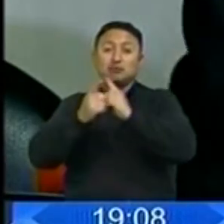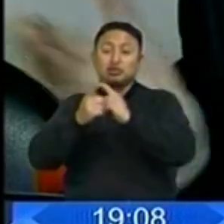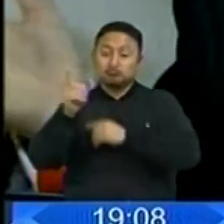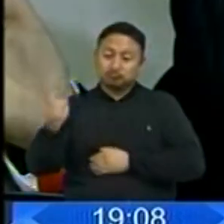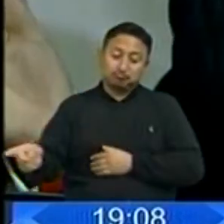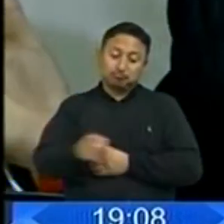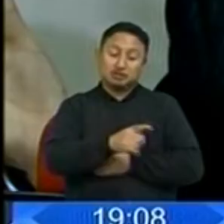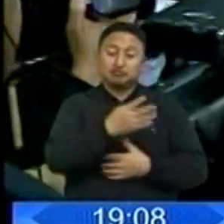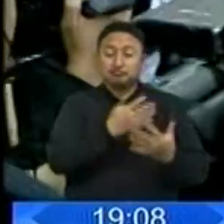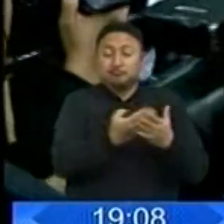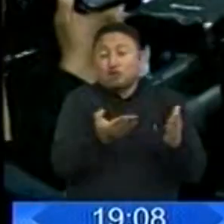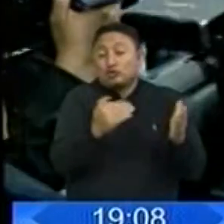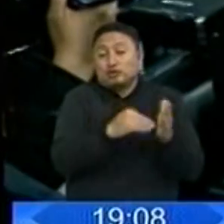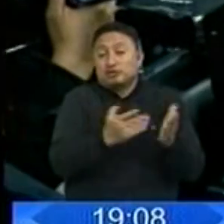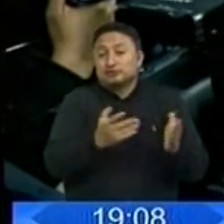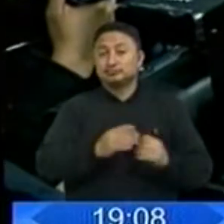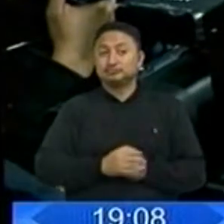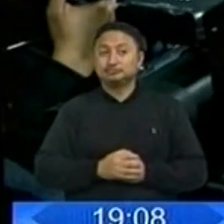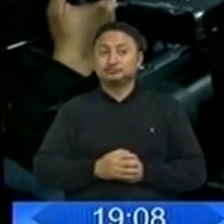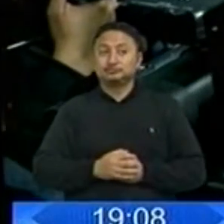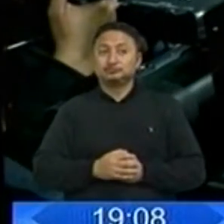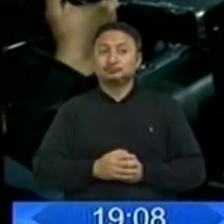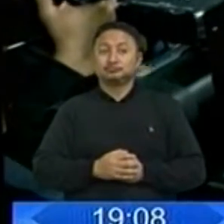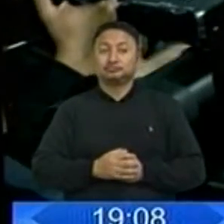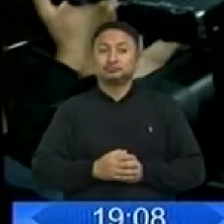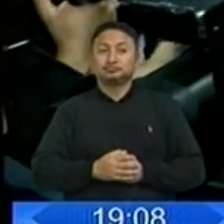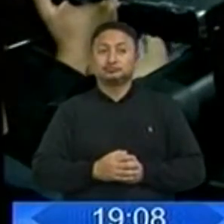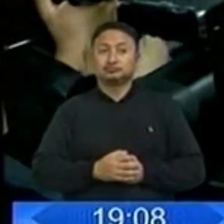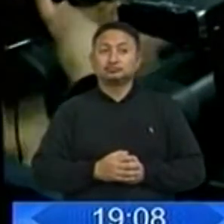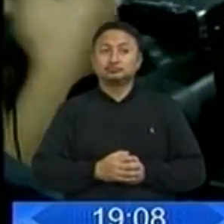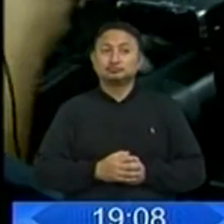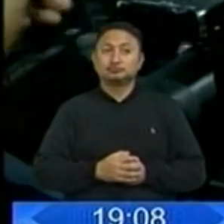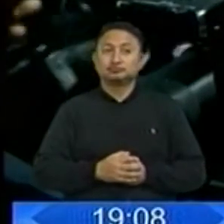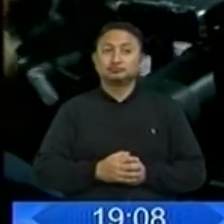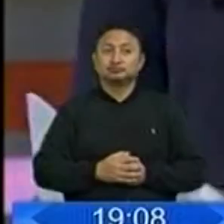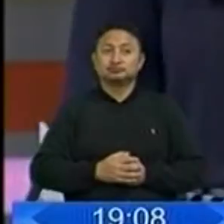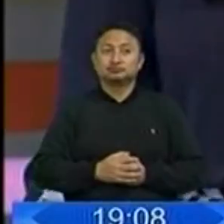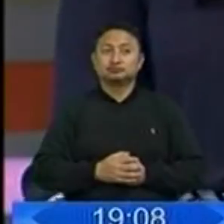y ordenarle la prisión preventiva. Informó Héctor Romero.